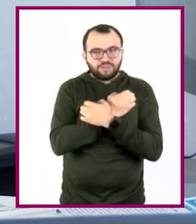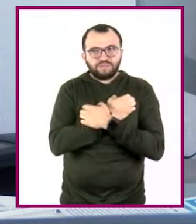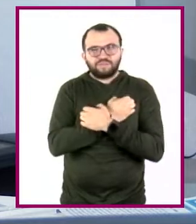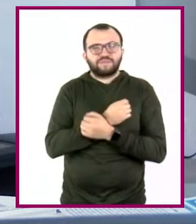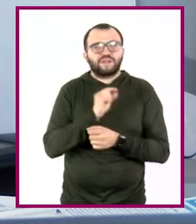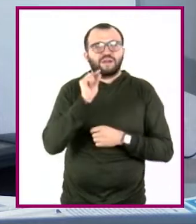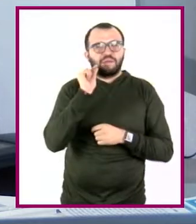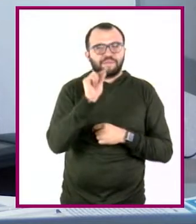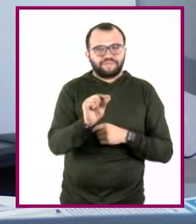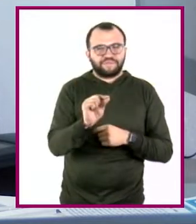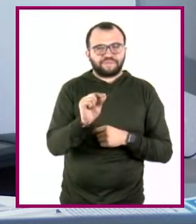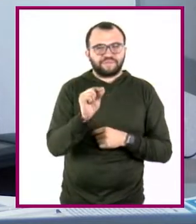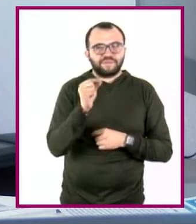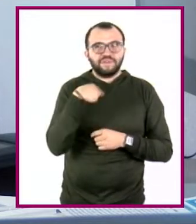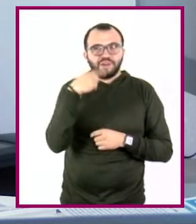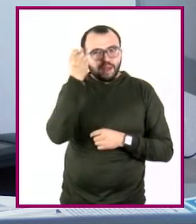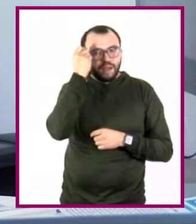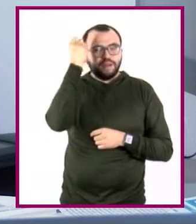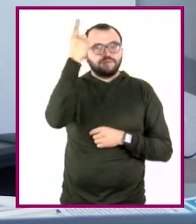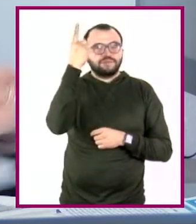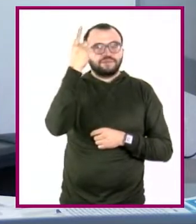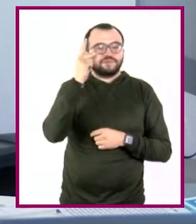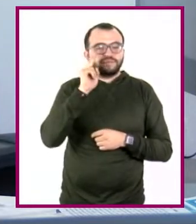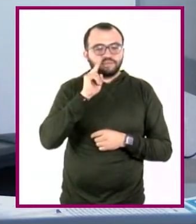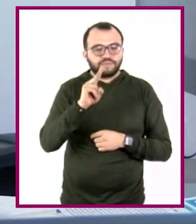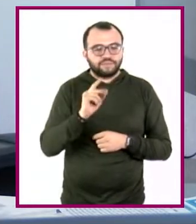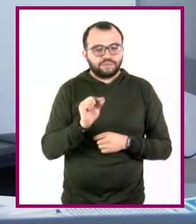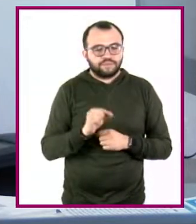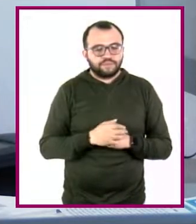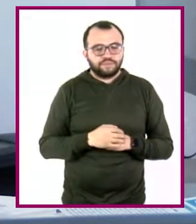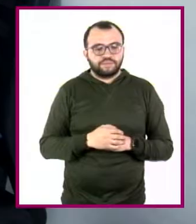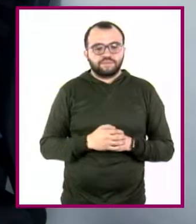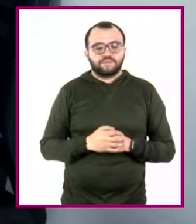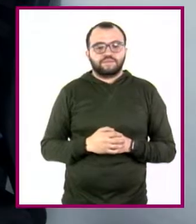Permíteme un segundo, se me ocurrió una idea.